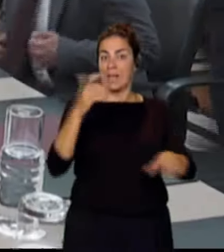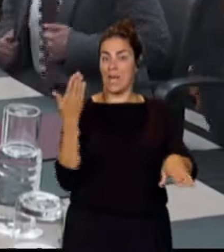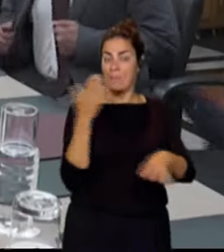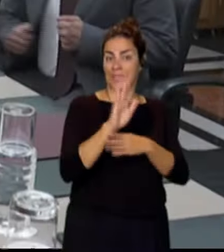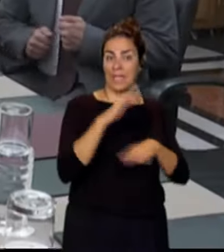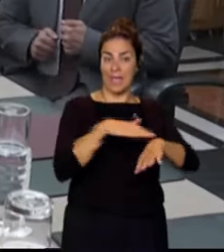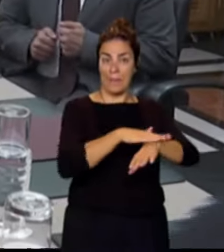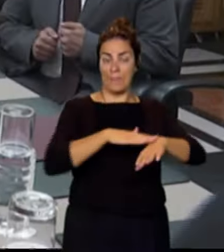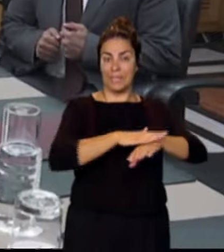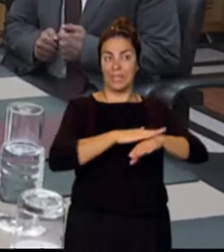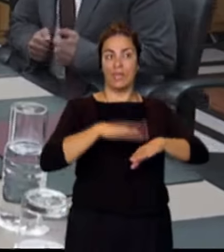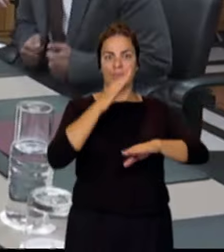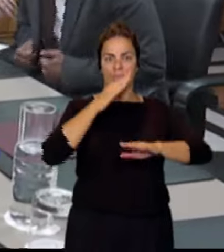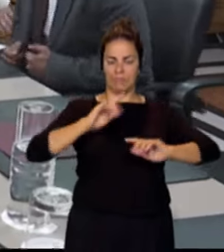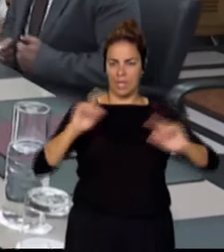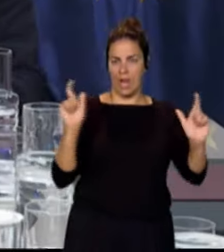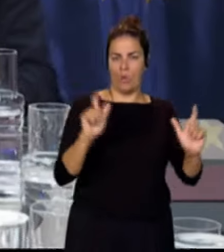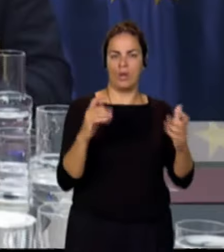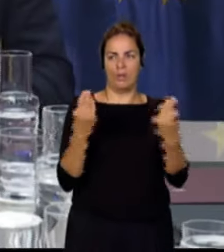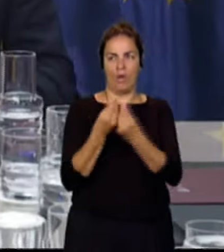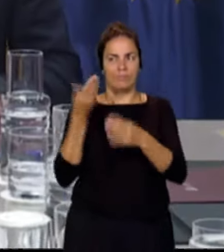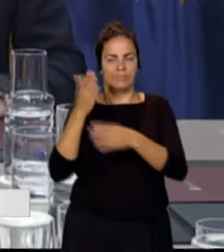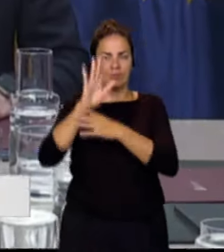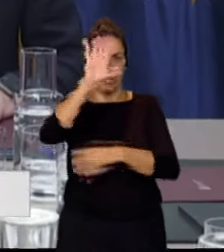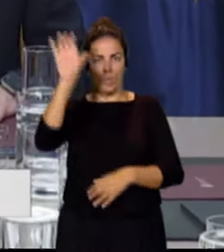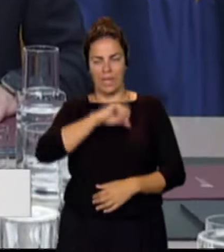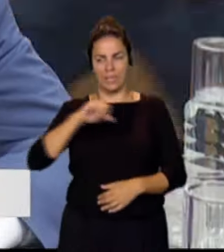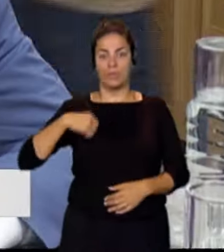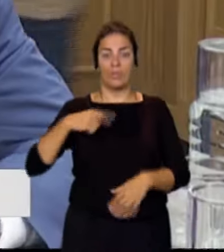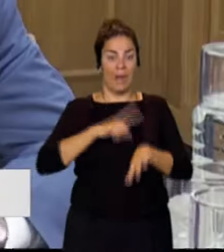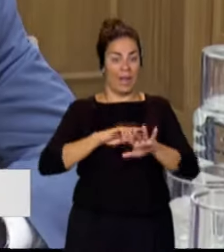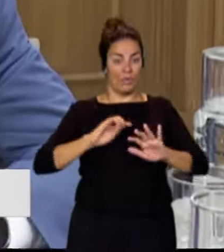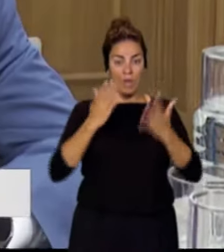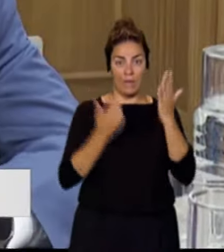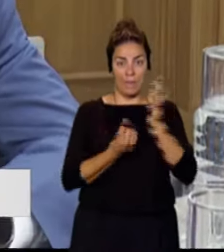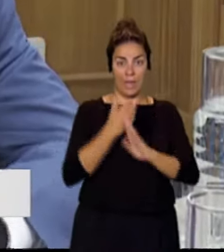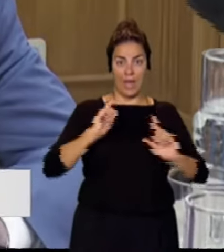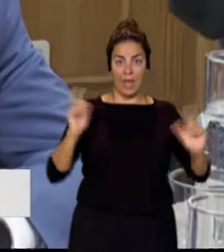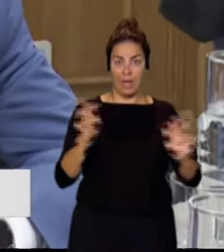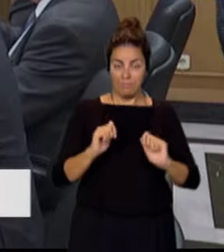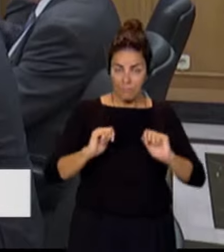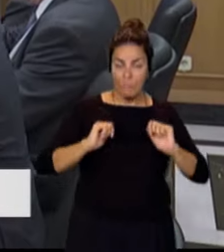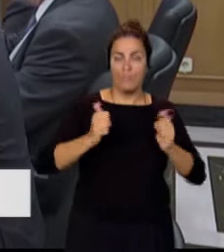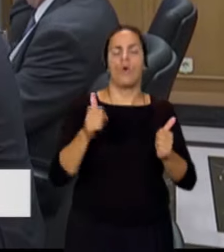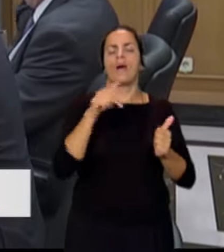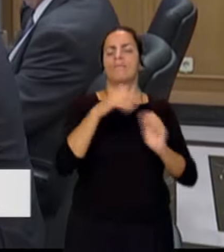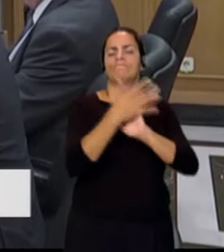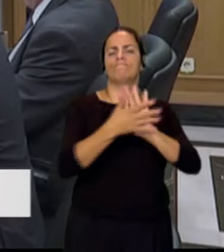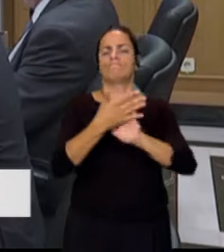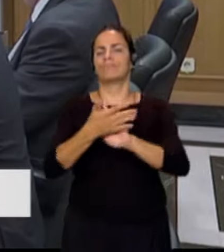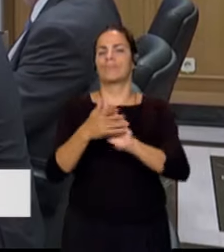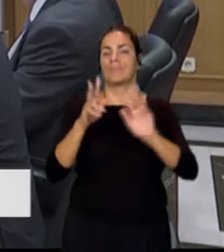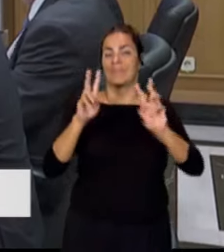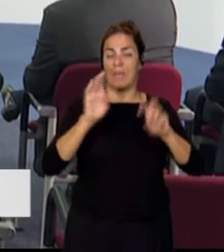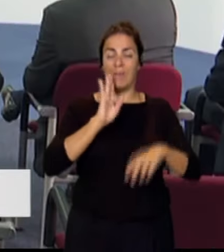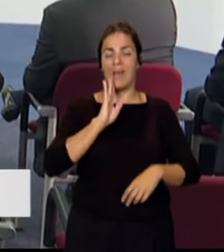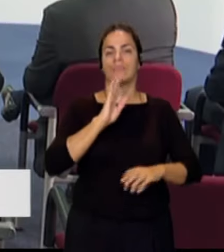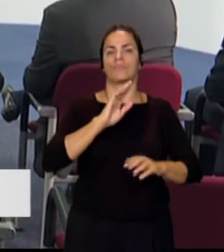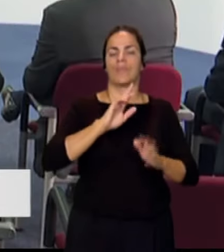los de las comunidades autónomas la reunión comenzó a las 9 de la mañana y hablarán como decías de la Reforma de la ley de